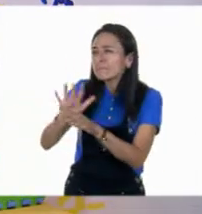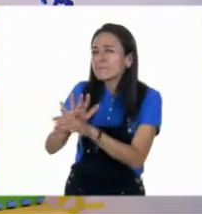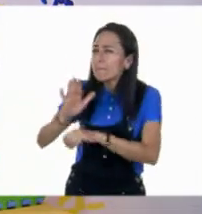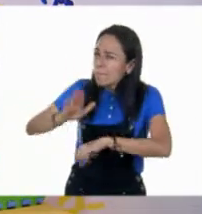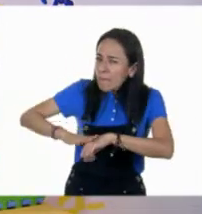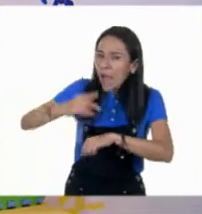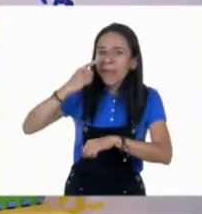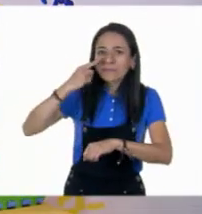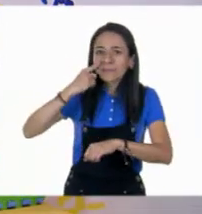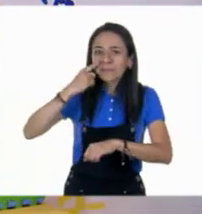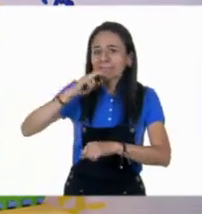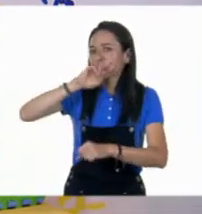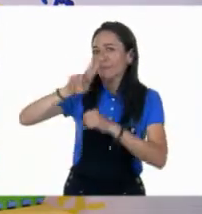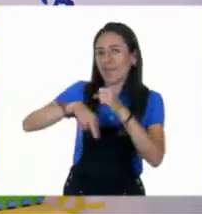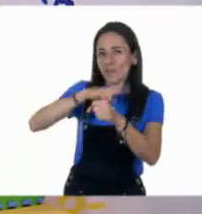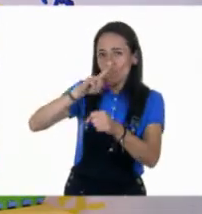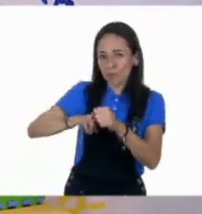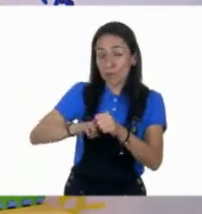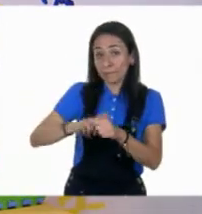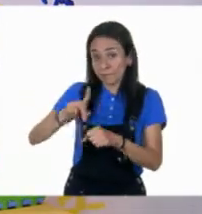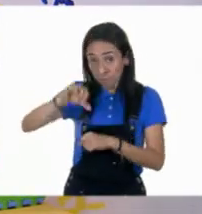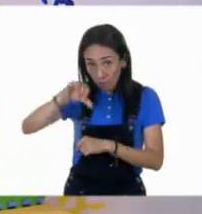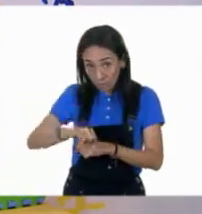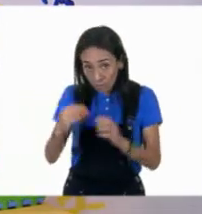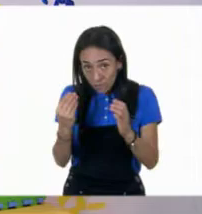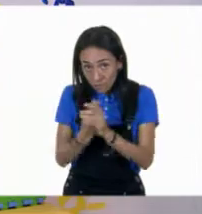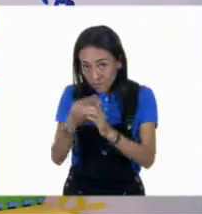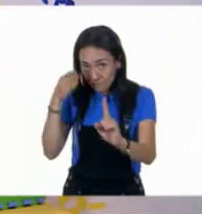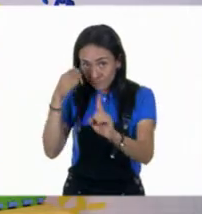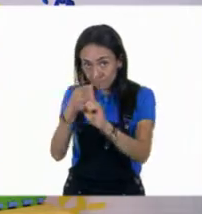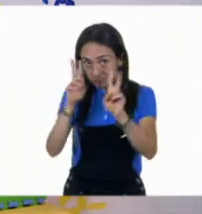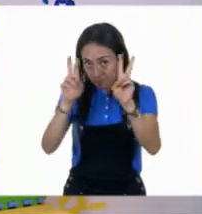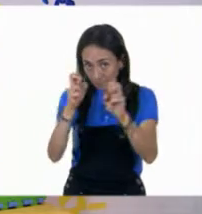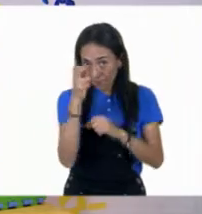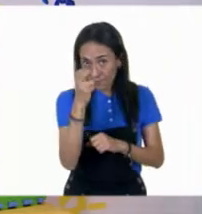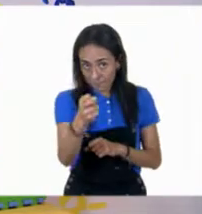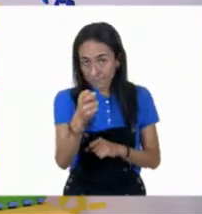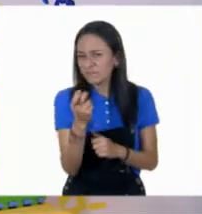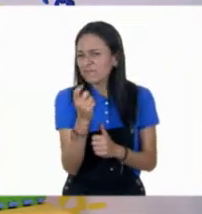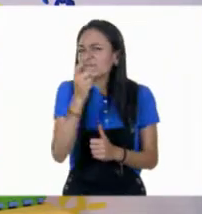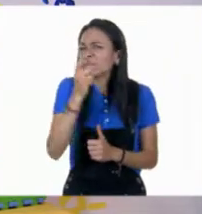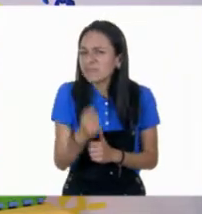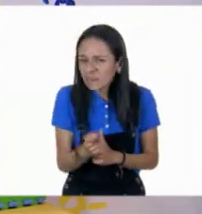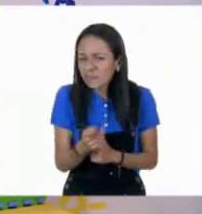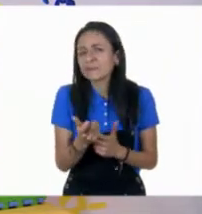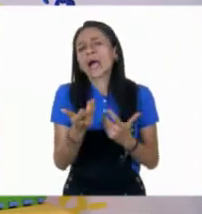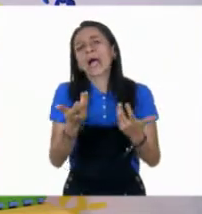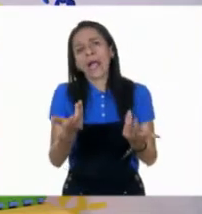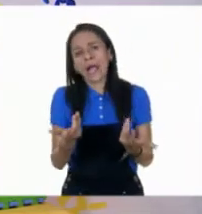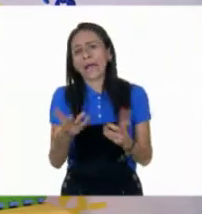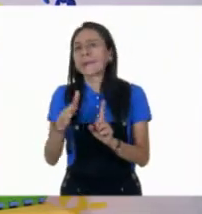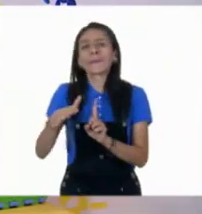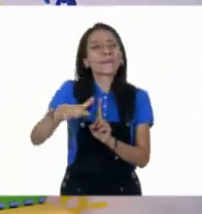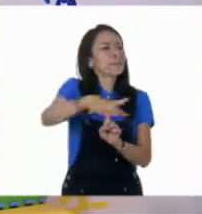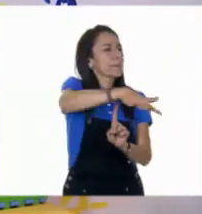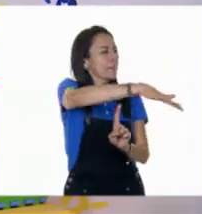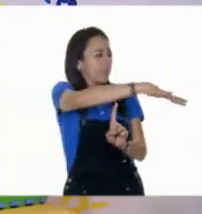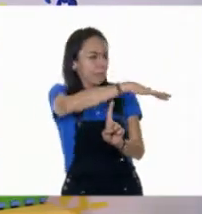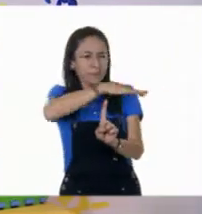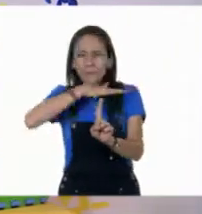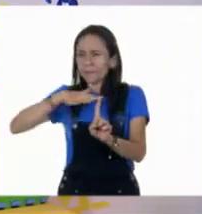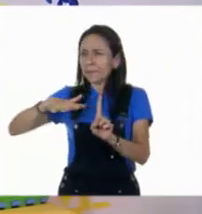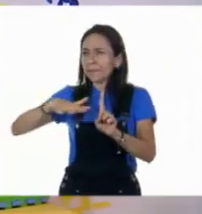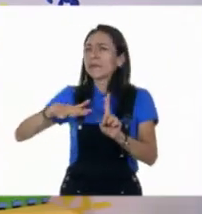Y precisamente la clase del día de hoy trata sobre eso, porque vamos a identificar los cambios que tenemos a nuestro alrededor en